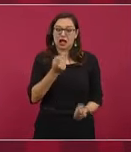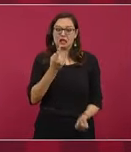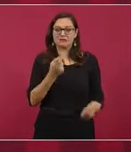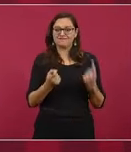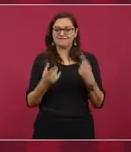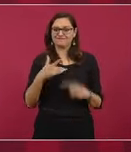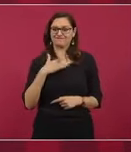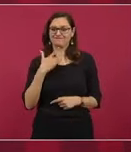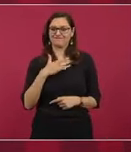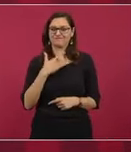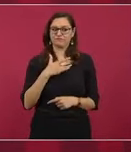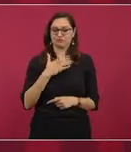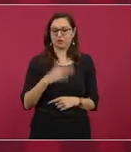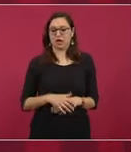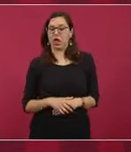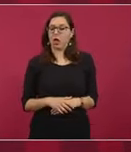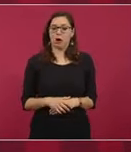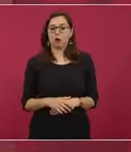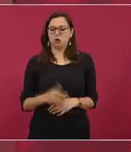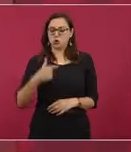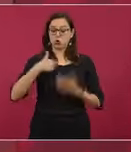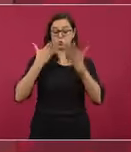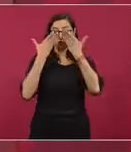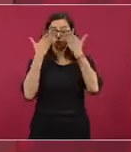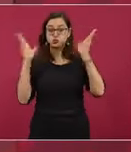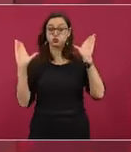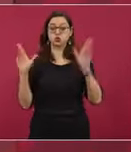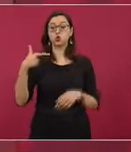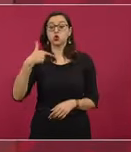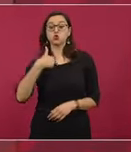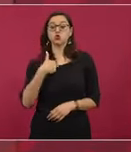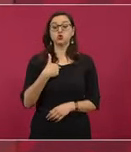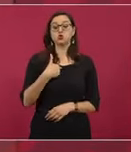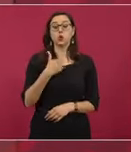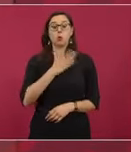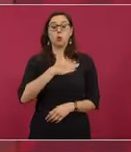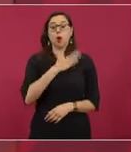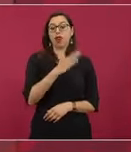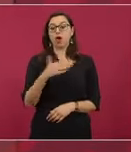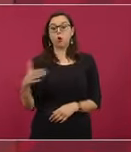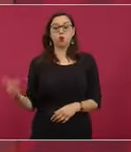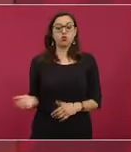pasar por progresista buena onda, ¿no?, y así engañan,